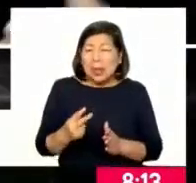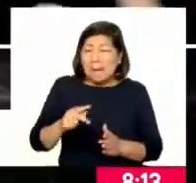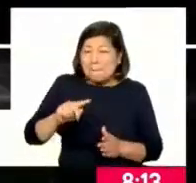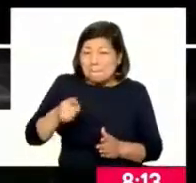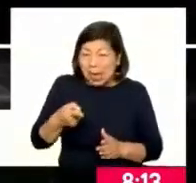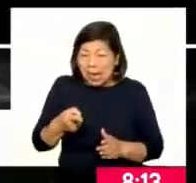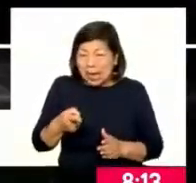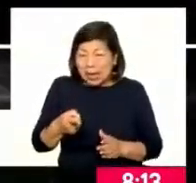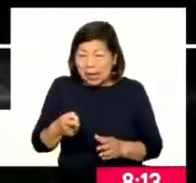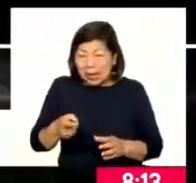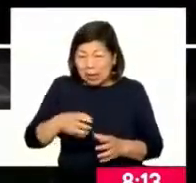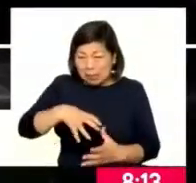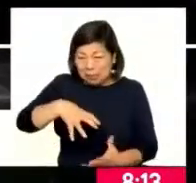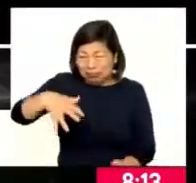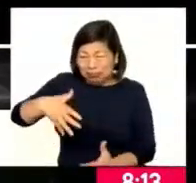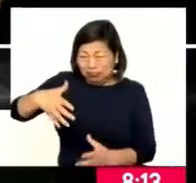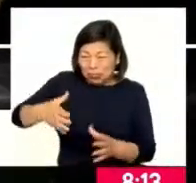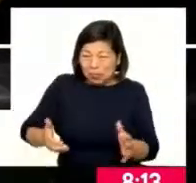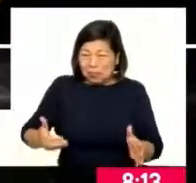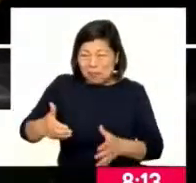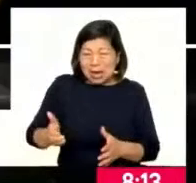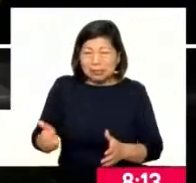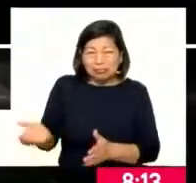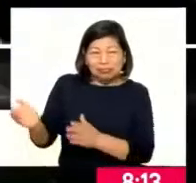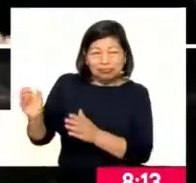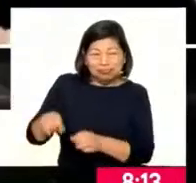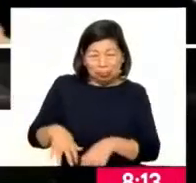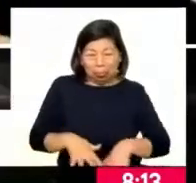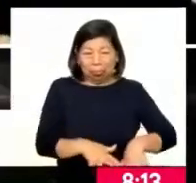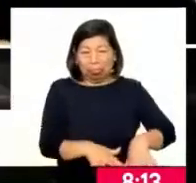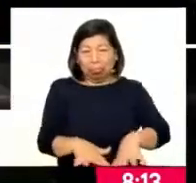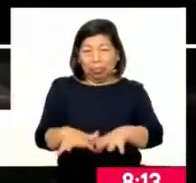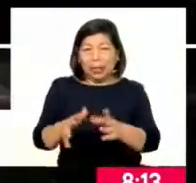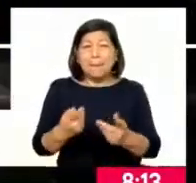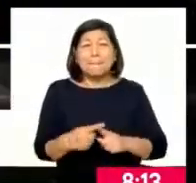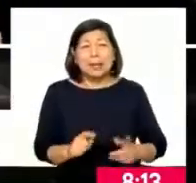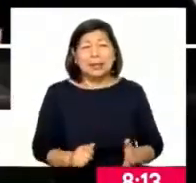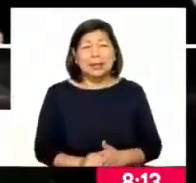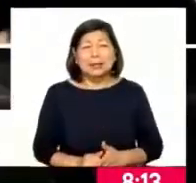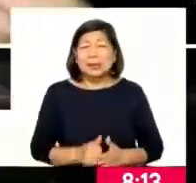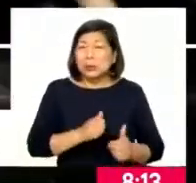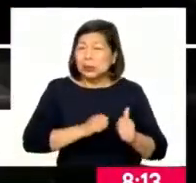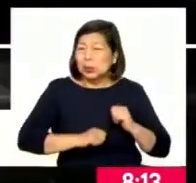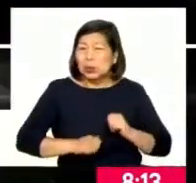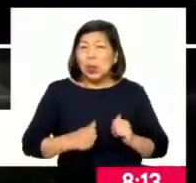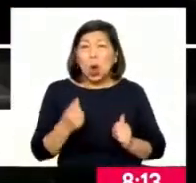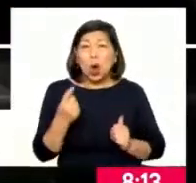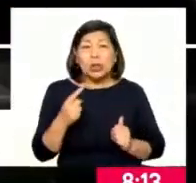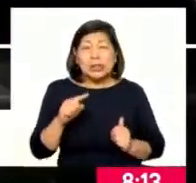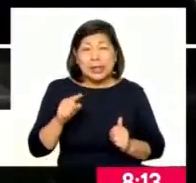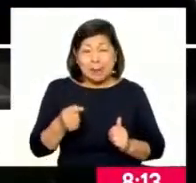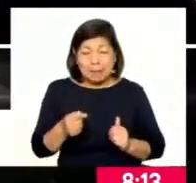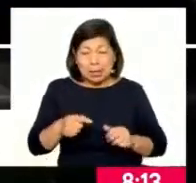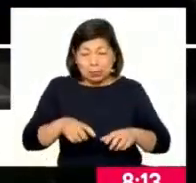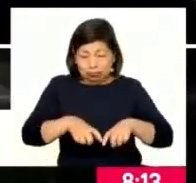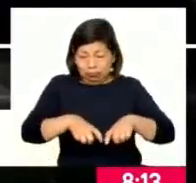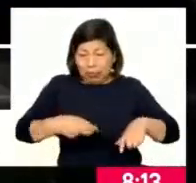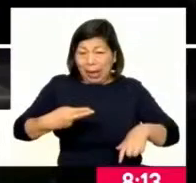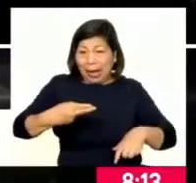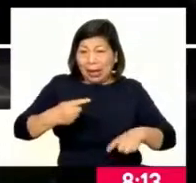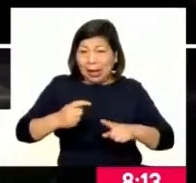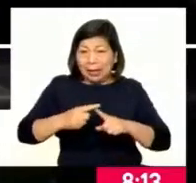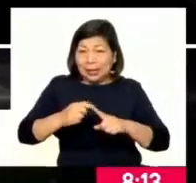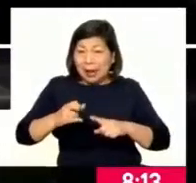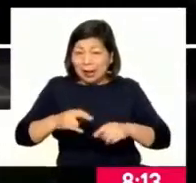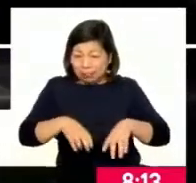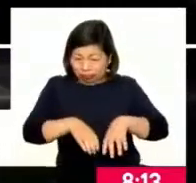petróleo fueran arrojados a nuestro mar, pero que además produjo la afectación de 11.000 hectáreas, ¿no? Y la